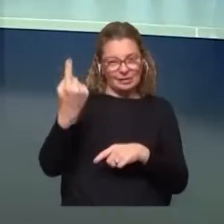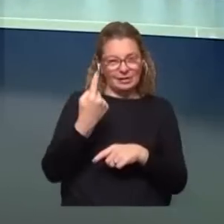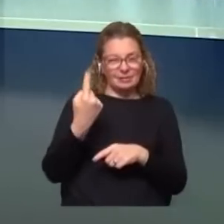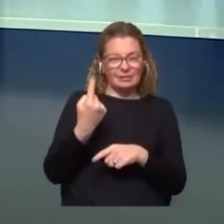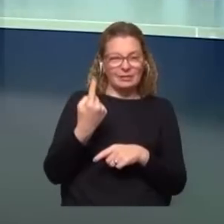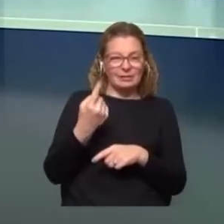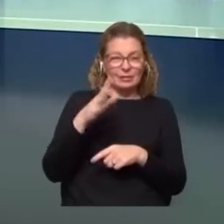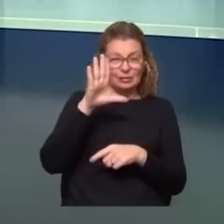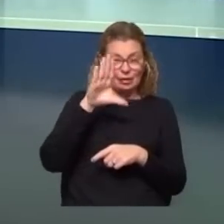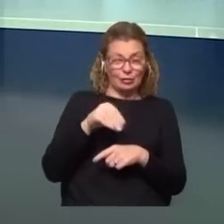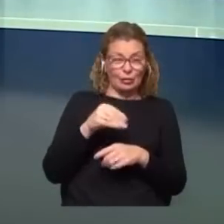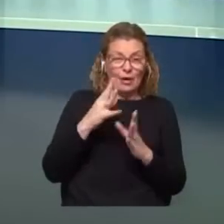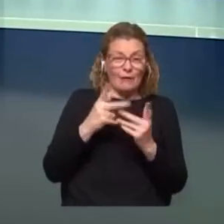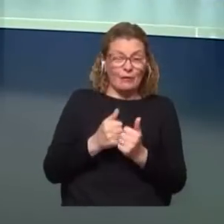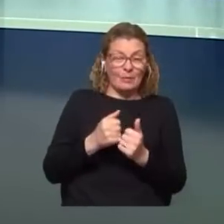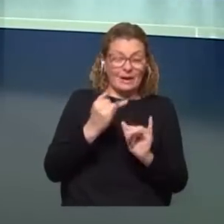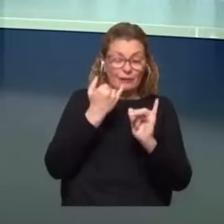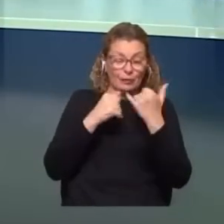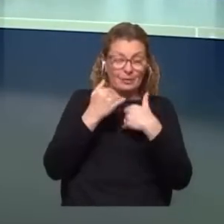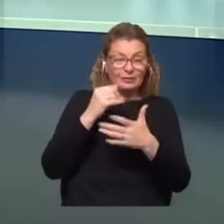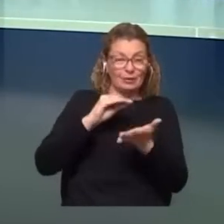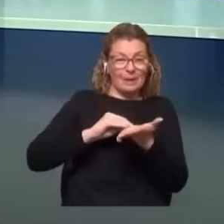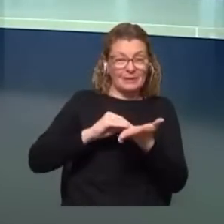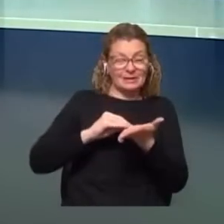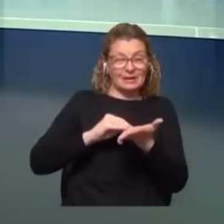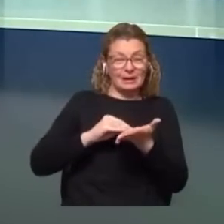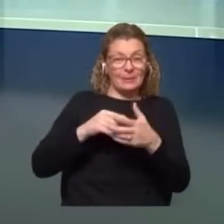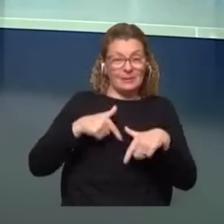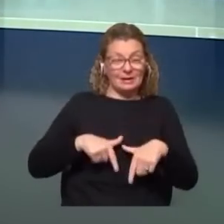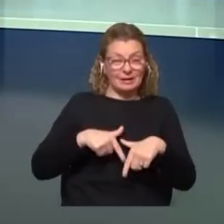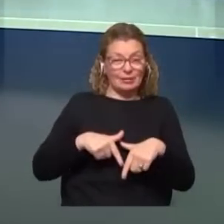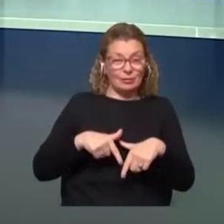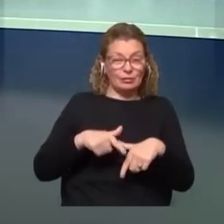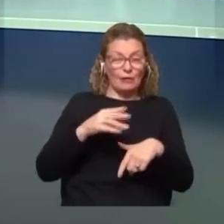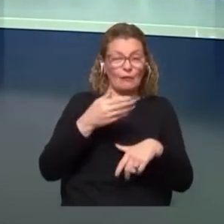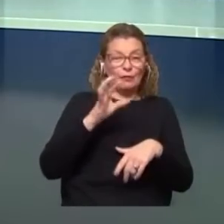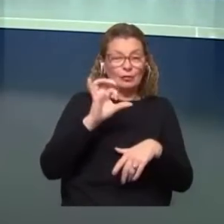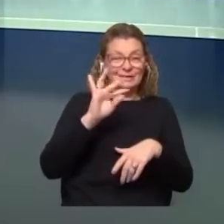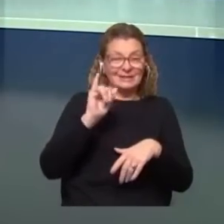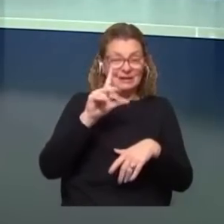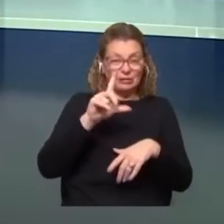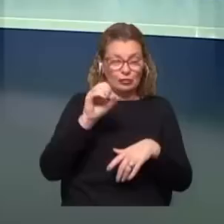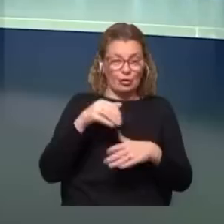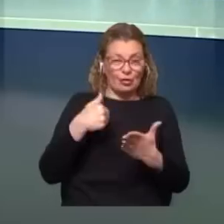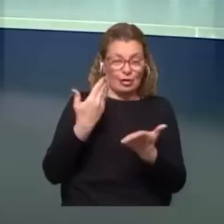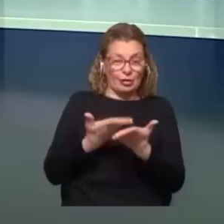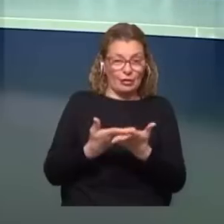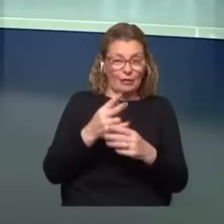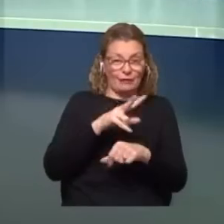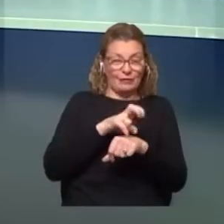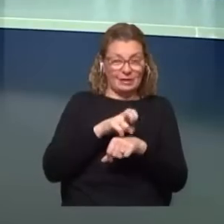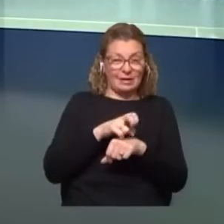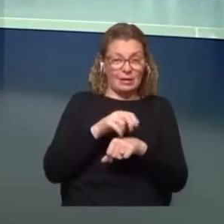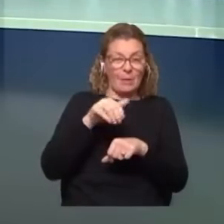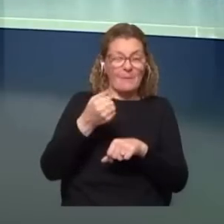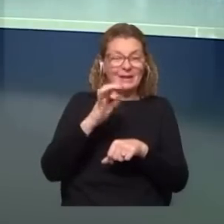de todos modos el informe administrativo que el ministro Francisco bustillo entregó al fiscal Alejandro